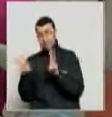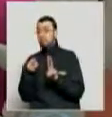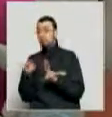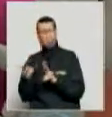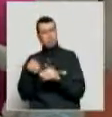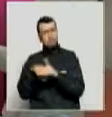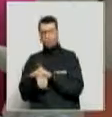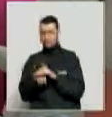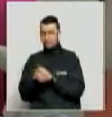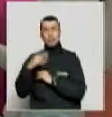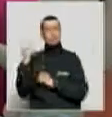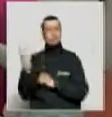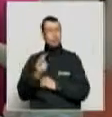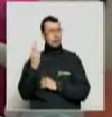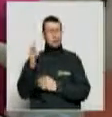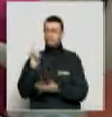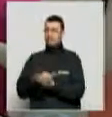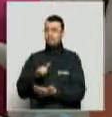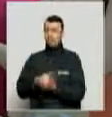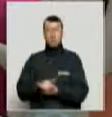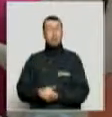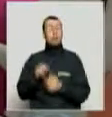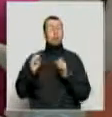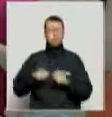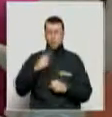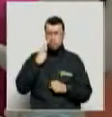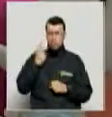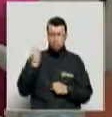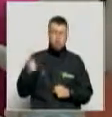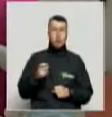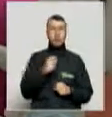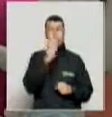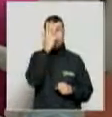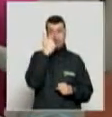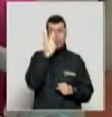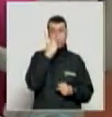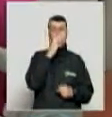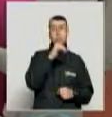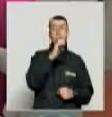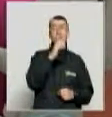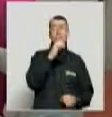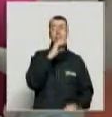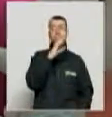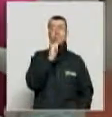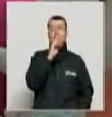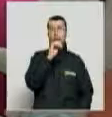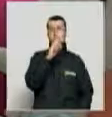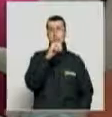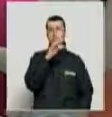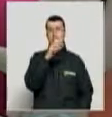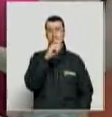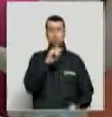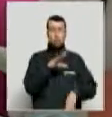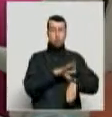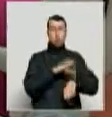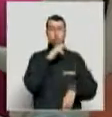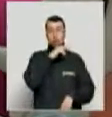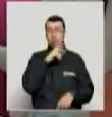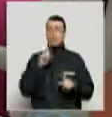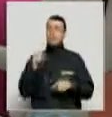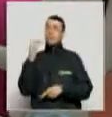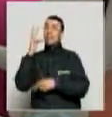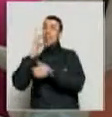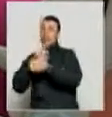buscando Jorge Enrique Rojas Quiseno. Pueden revisar en Facebook Medicamentos Dr. Rojas y también ustedes pueden vernos en